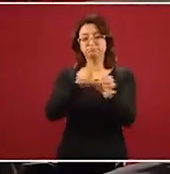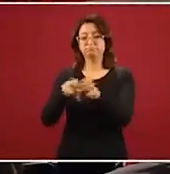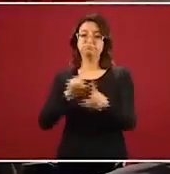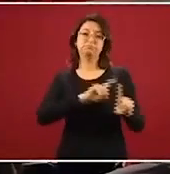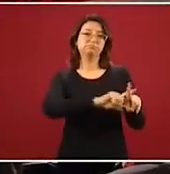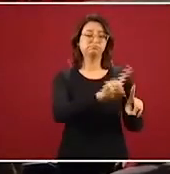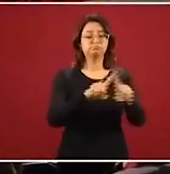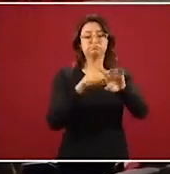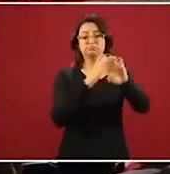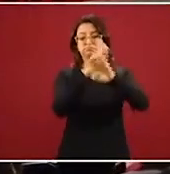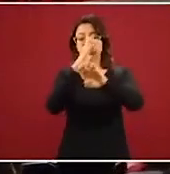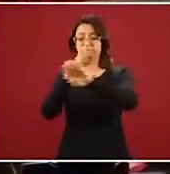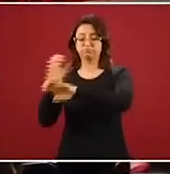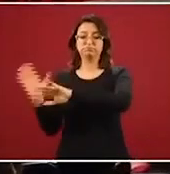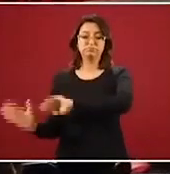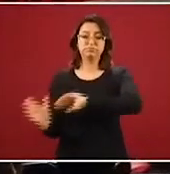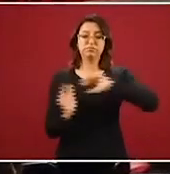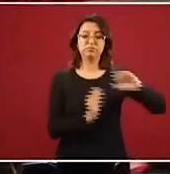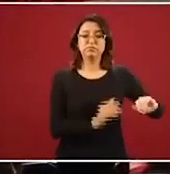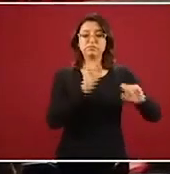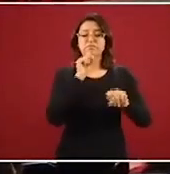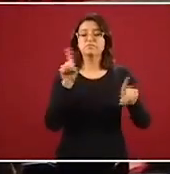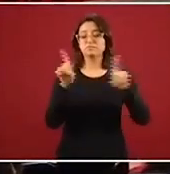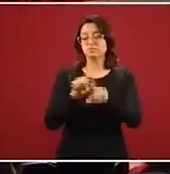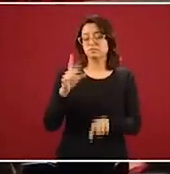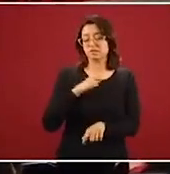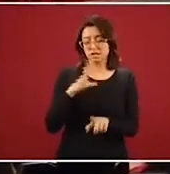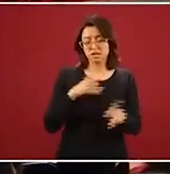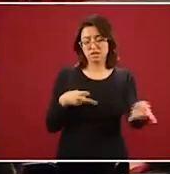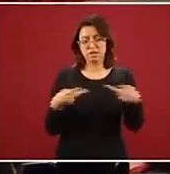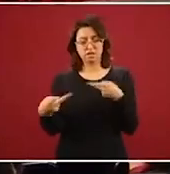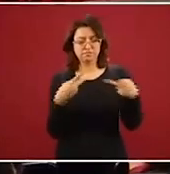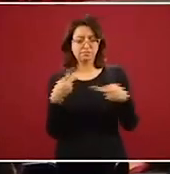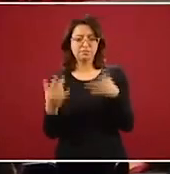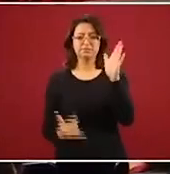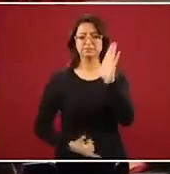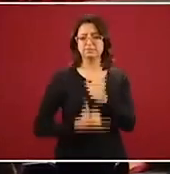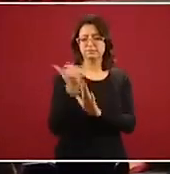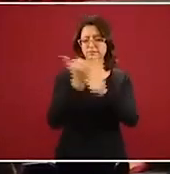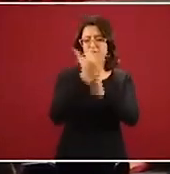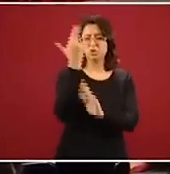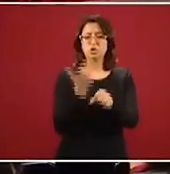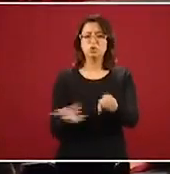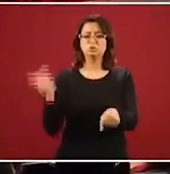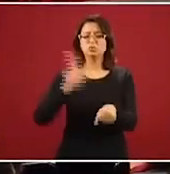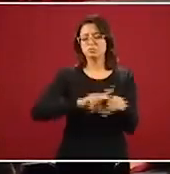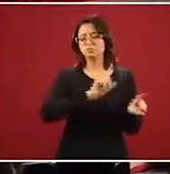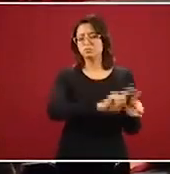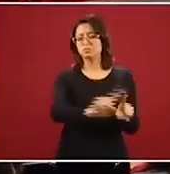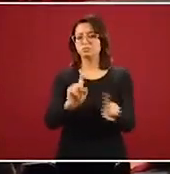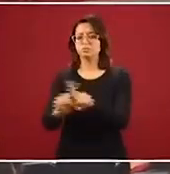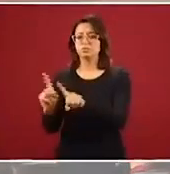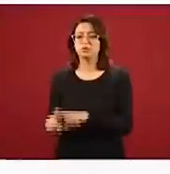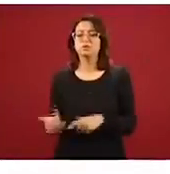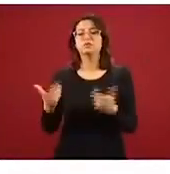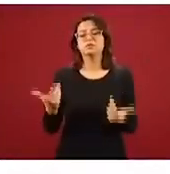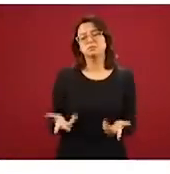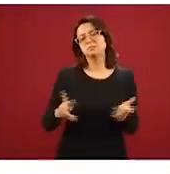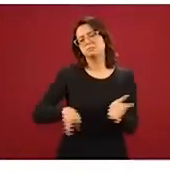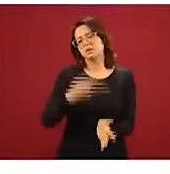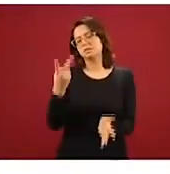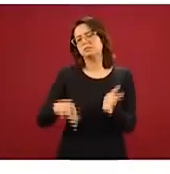Posteriormente tenemos el plan de infraestructura. Como hemos comentado también en múltiples ocasiones, recibimos múltiples obras